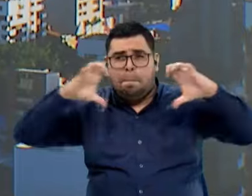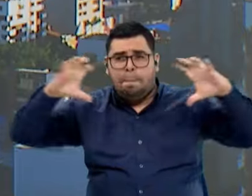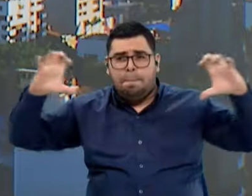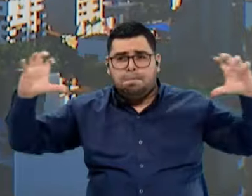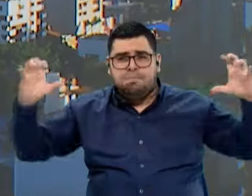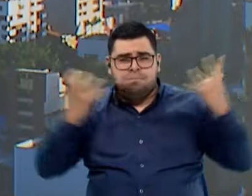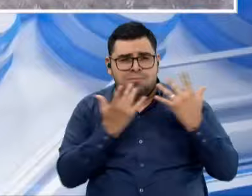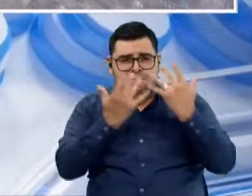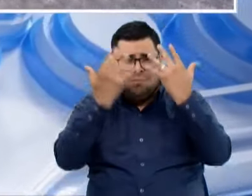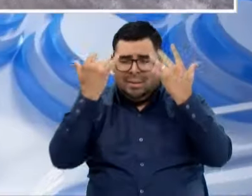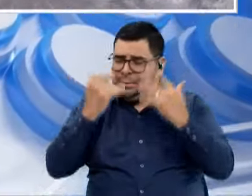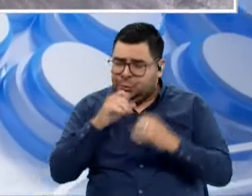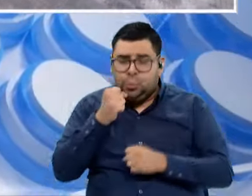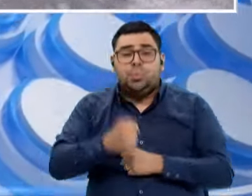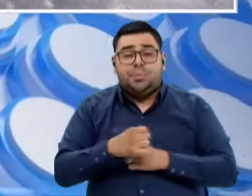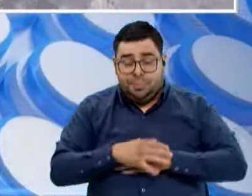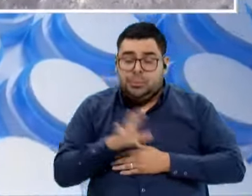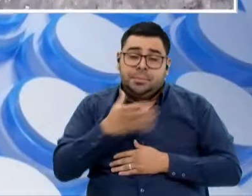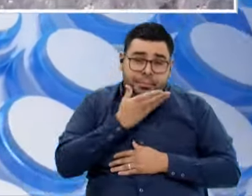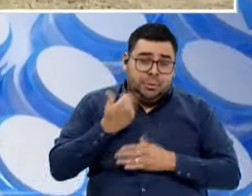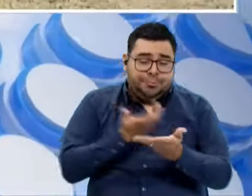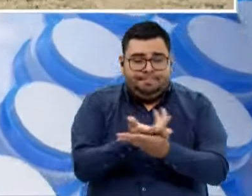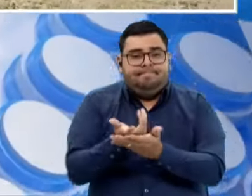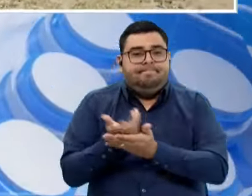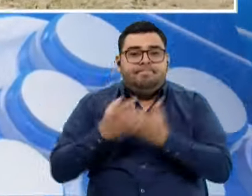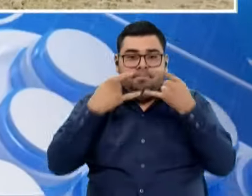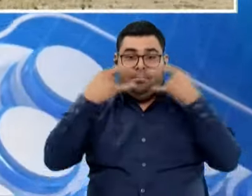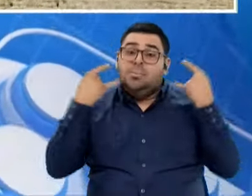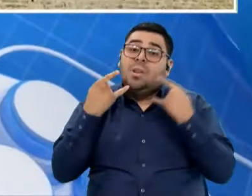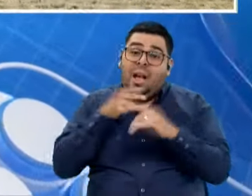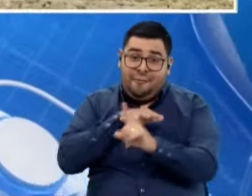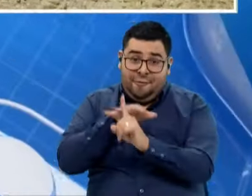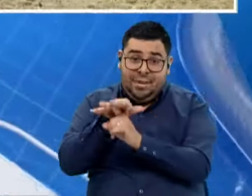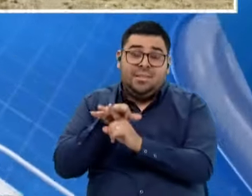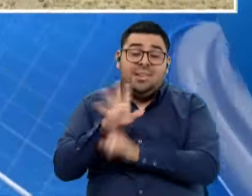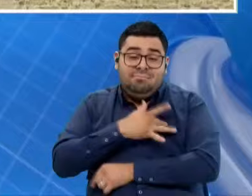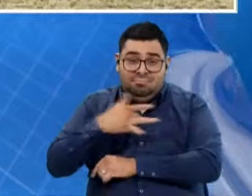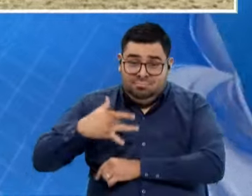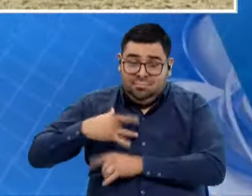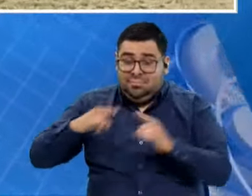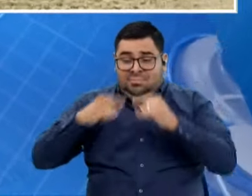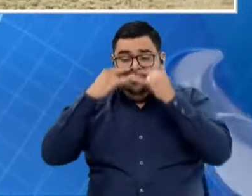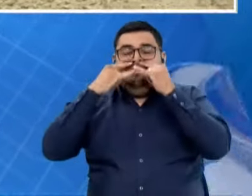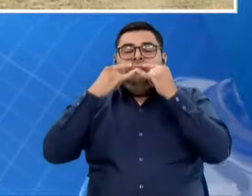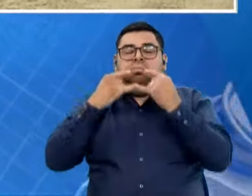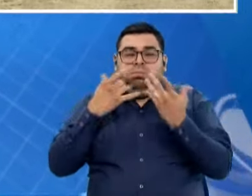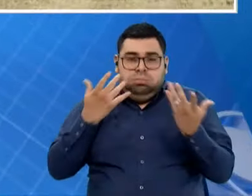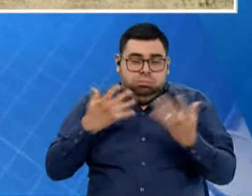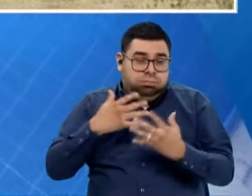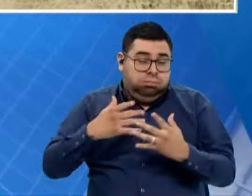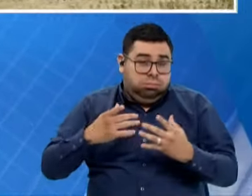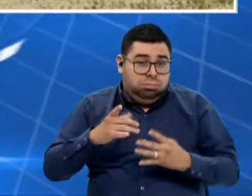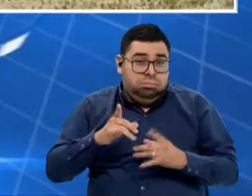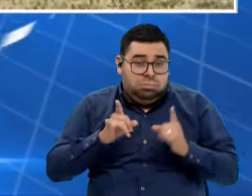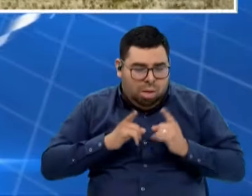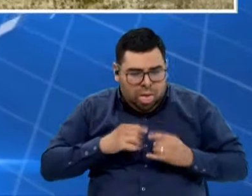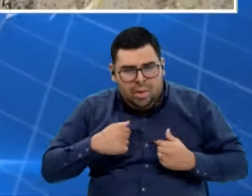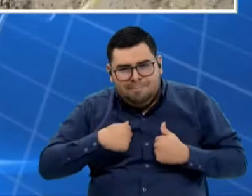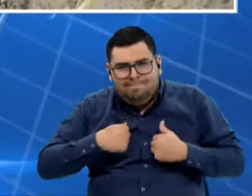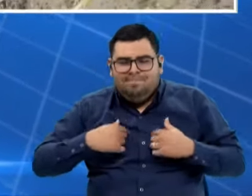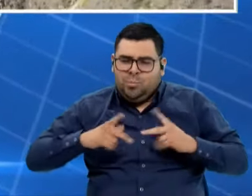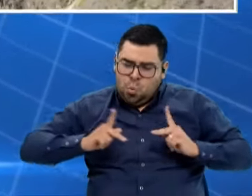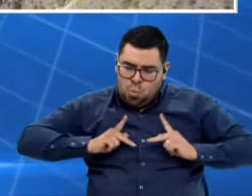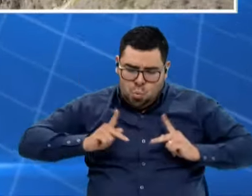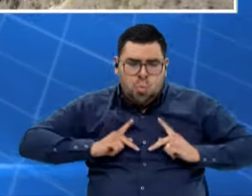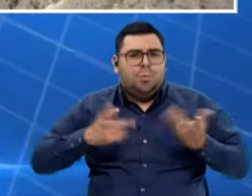sector usen tapabocas porque la afectación respiratoria puede ser muy fuerte y puede ocasionar de pronto algunas gripas o puede ocasionar algo en los